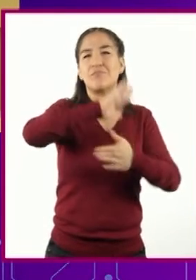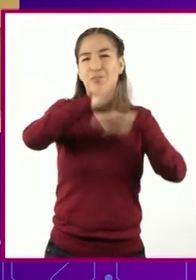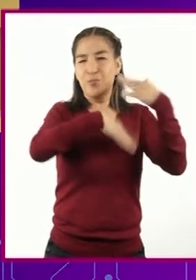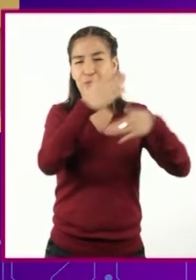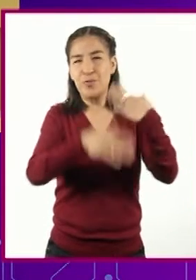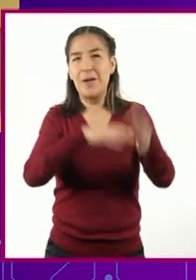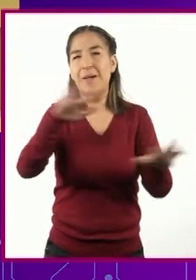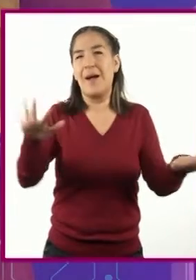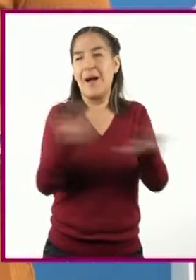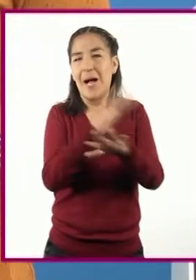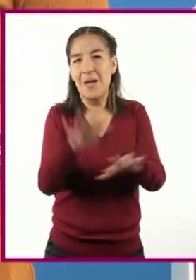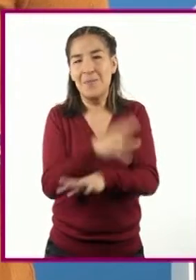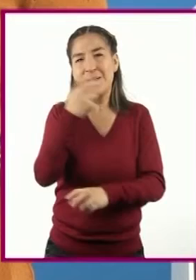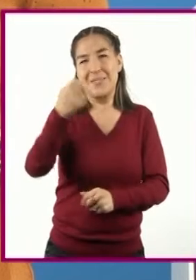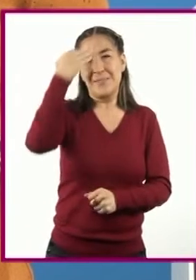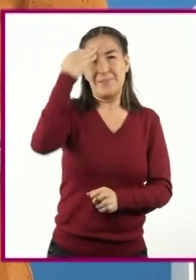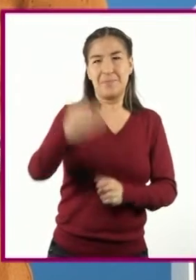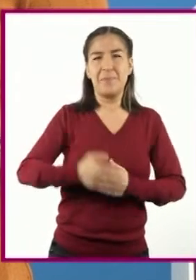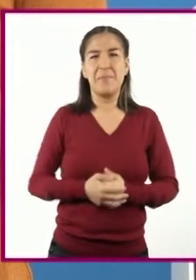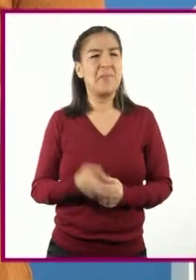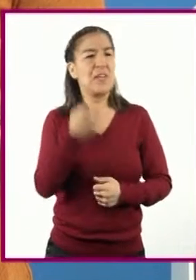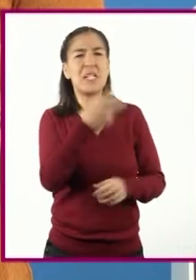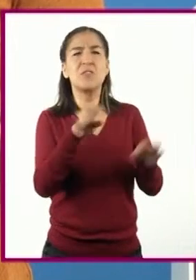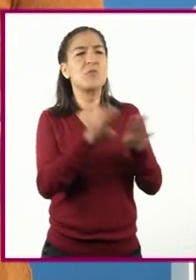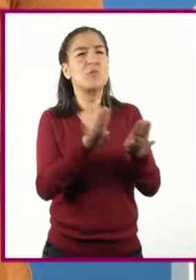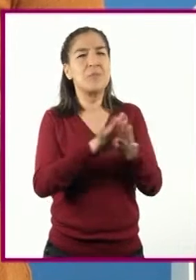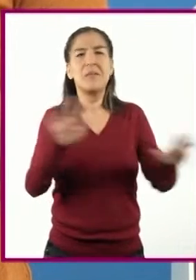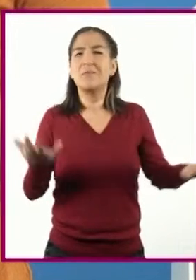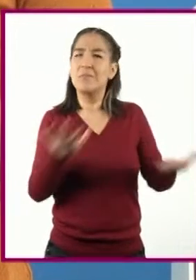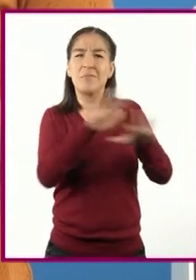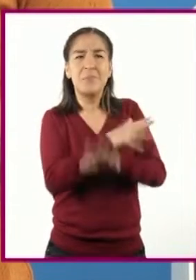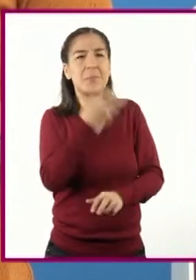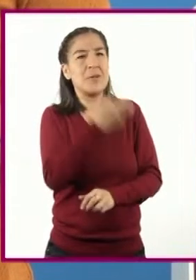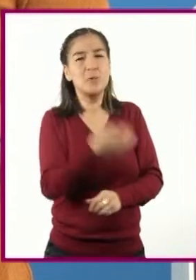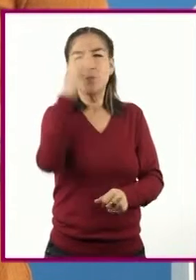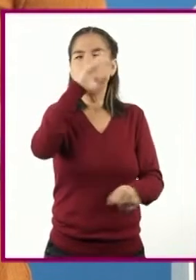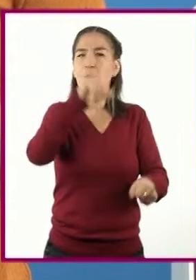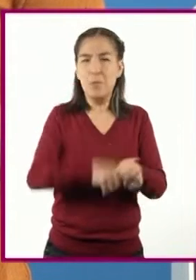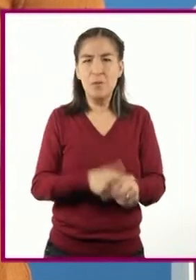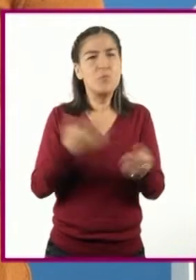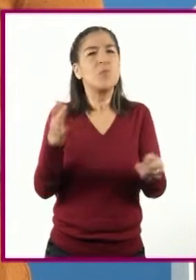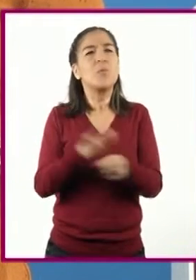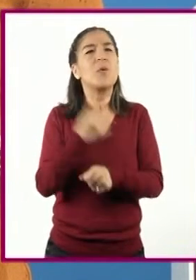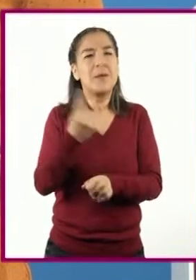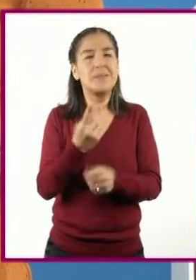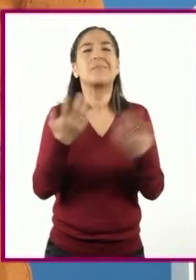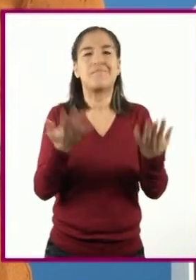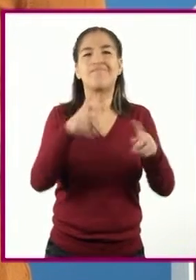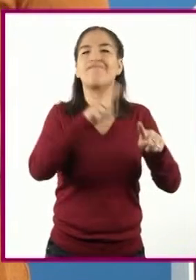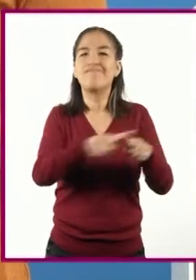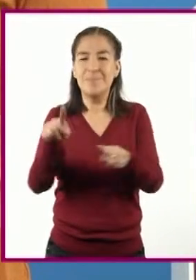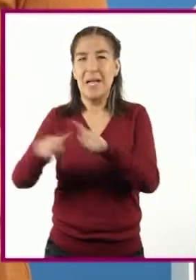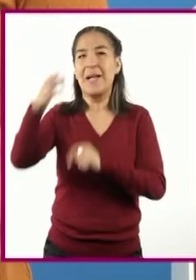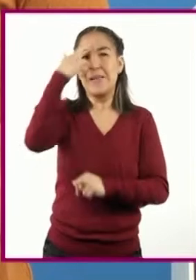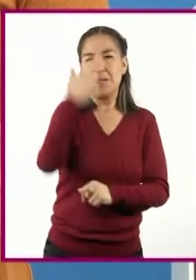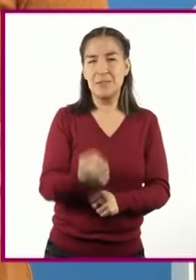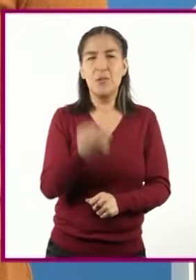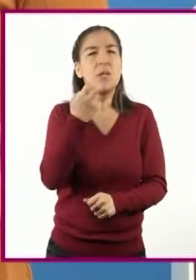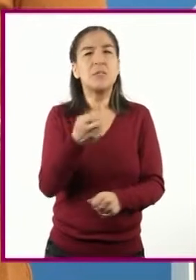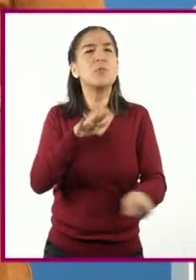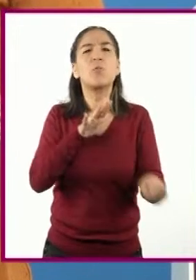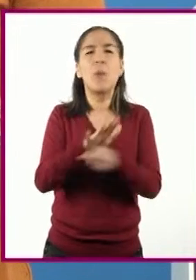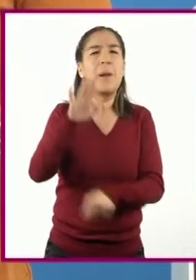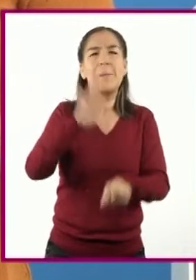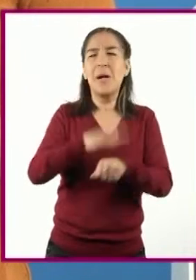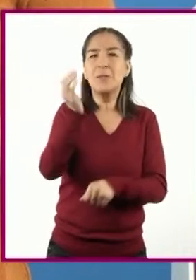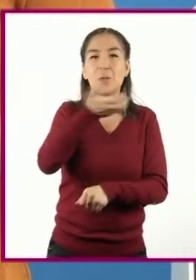tiempo. Esta transformación de la cultura puede ocurrir por distintos procesos, pero el más